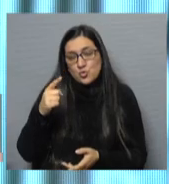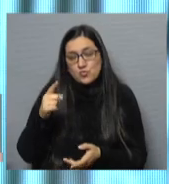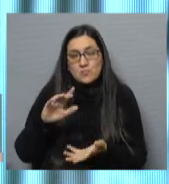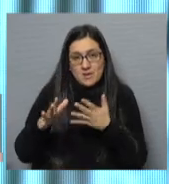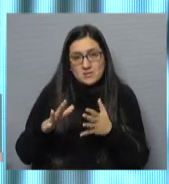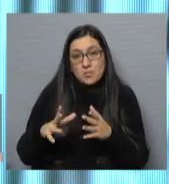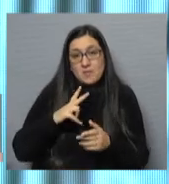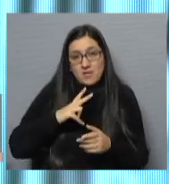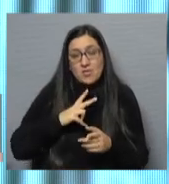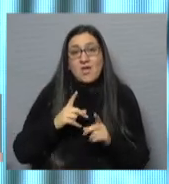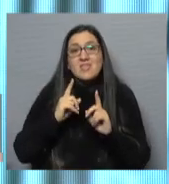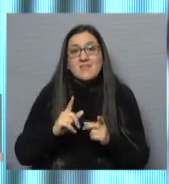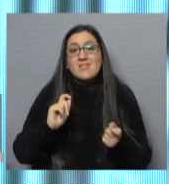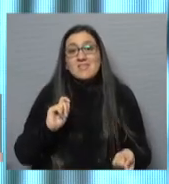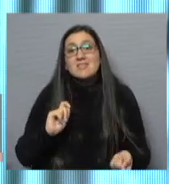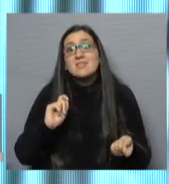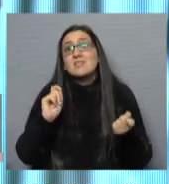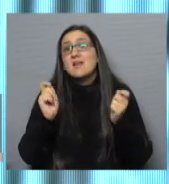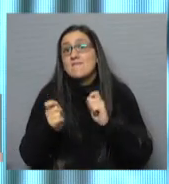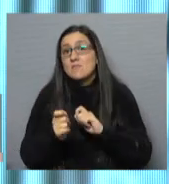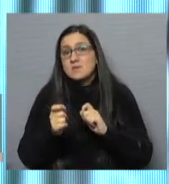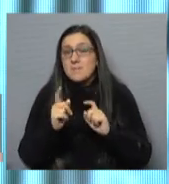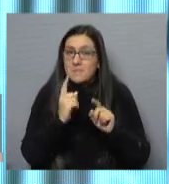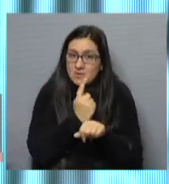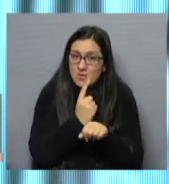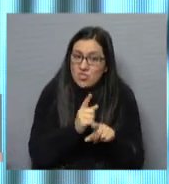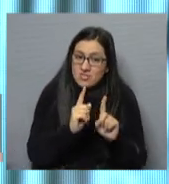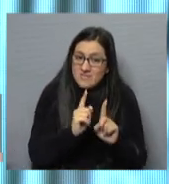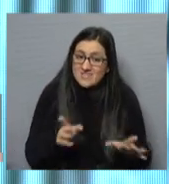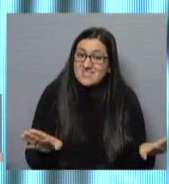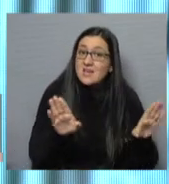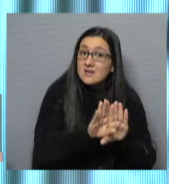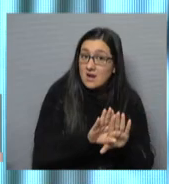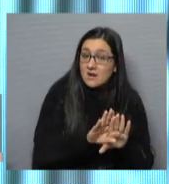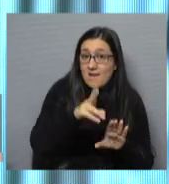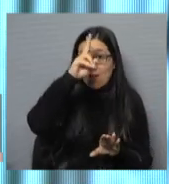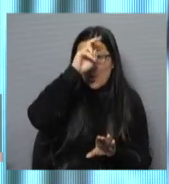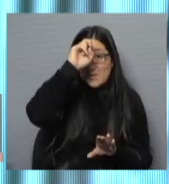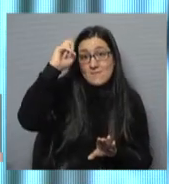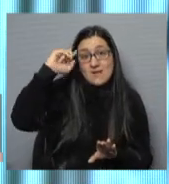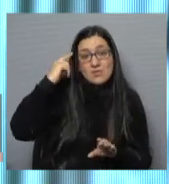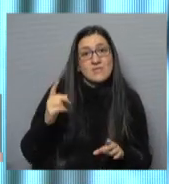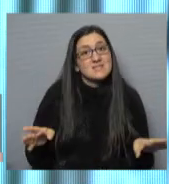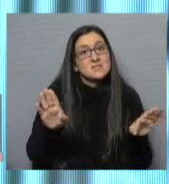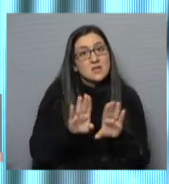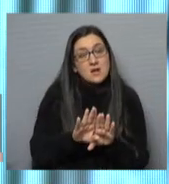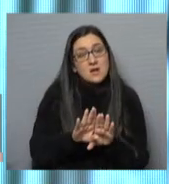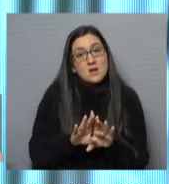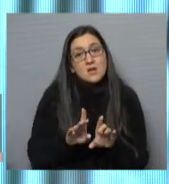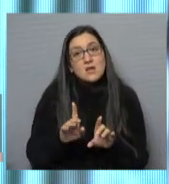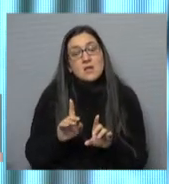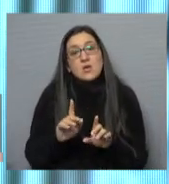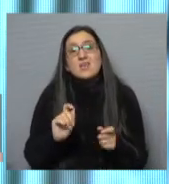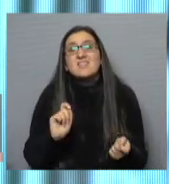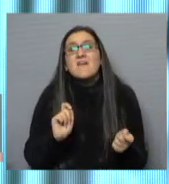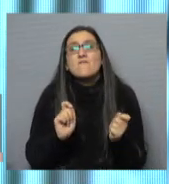privados, deben transformarse, o es decir, deben cerrar, por un lado, el Vilar de Boo, o los sanatorios transformarse